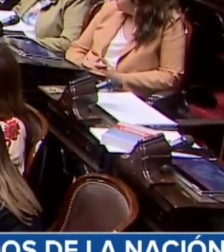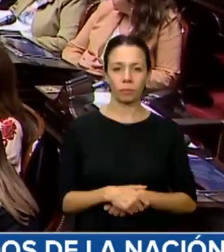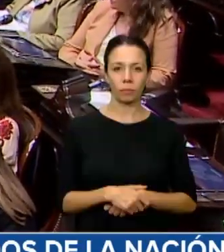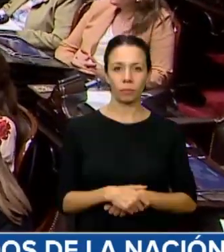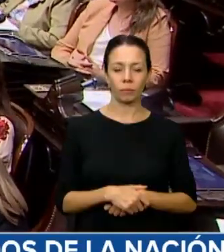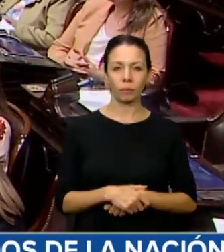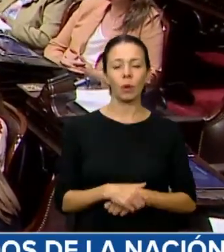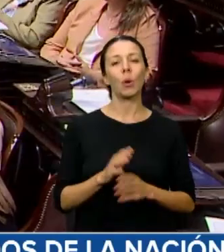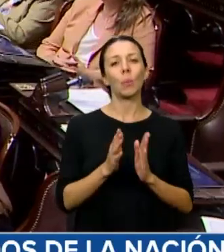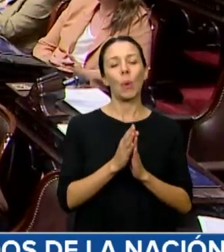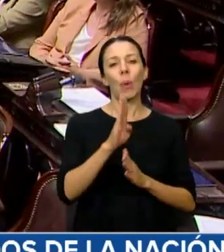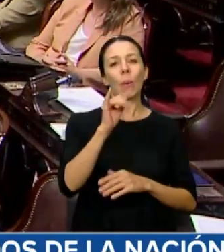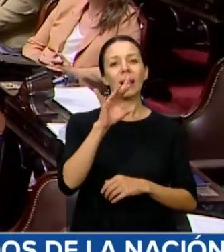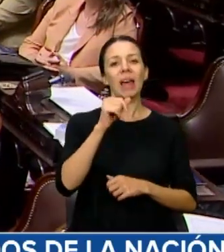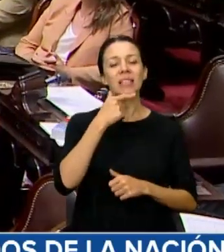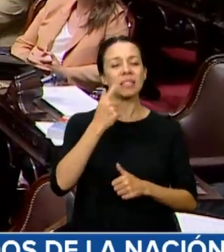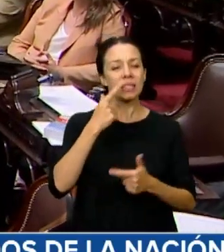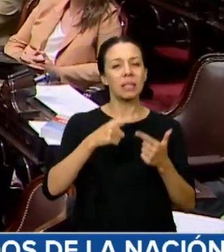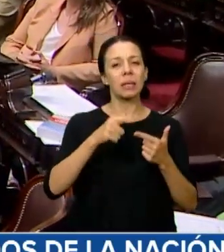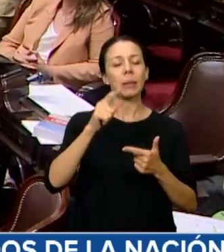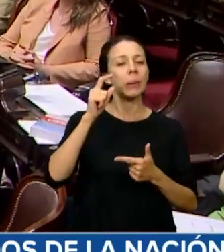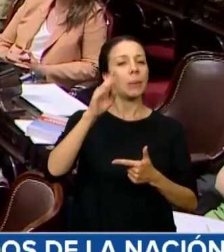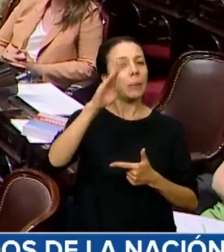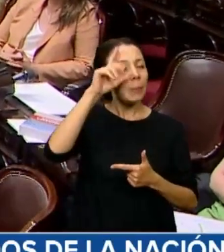Diputado Baldassi, diputada Breckman.